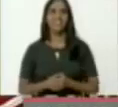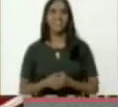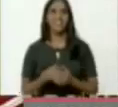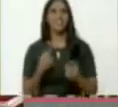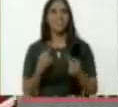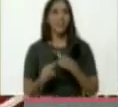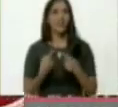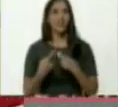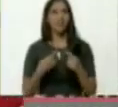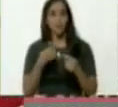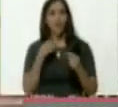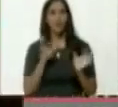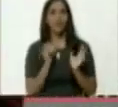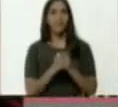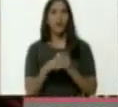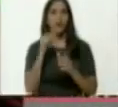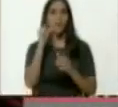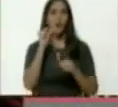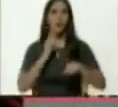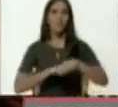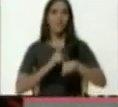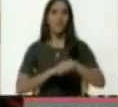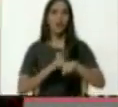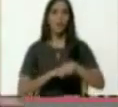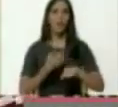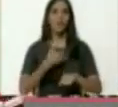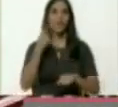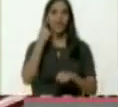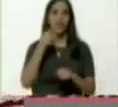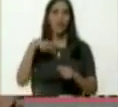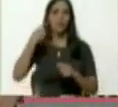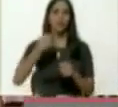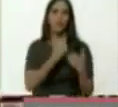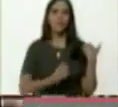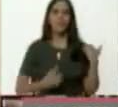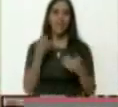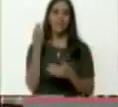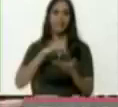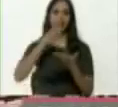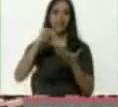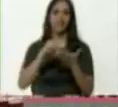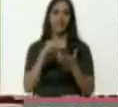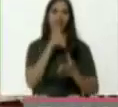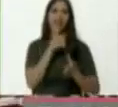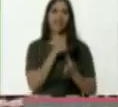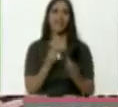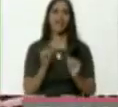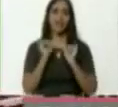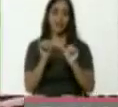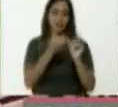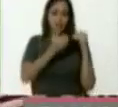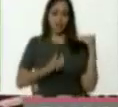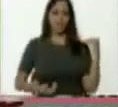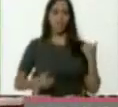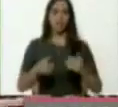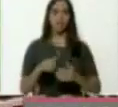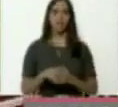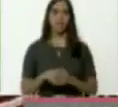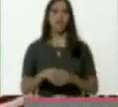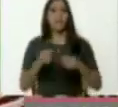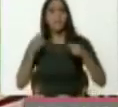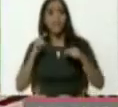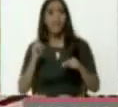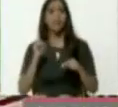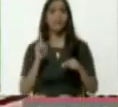qué cosa. Pero menos mal que ya queda muy poco tiempo y quiero ver quién va a ser el próximo presidente de la Asamblea Nacional, a quién van a autoproclamar de presidente. Mientras